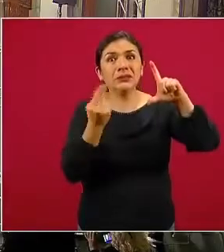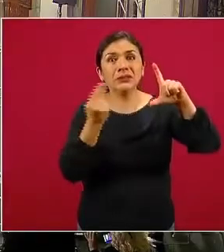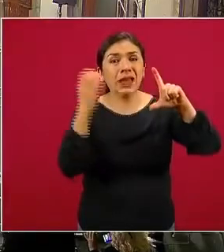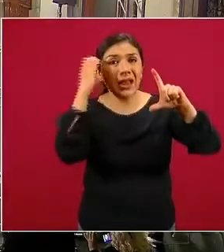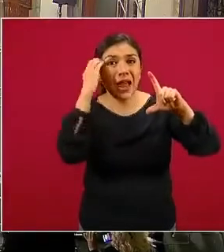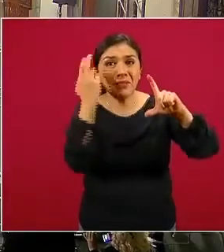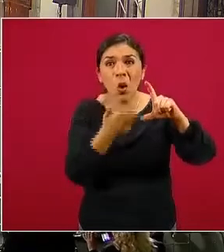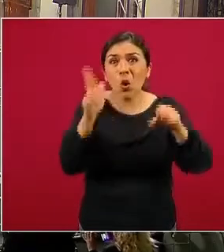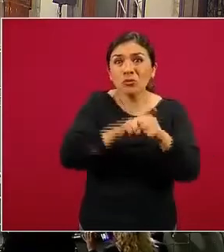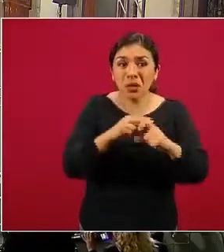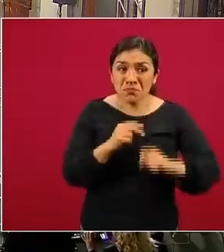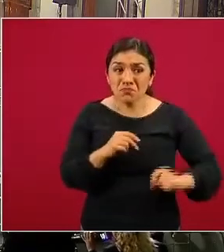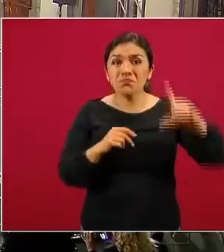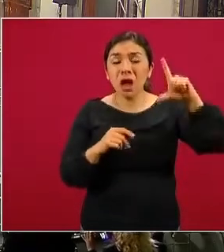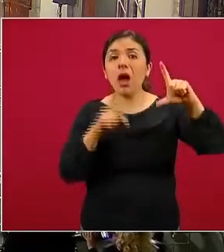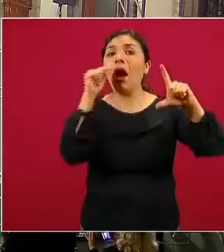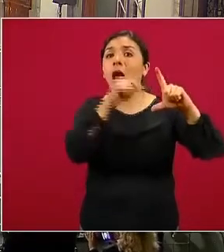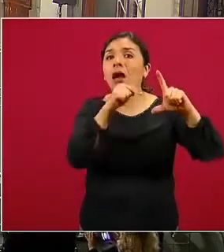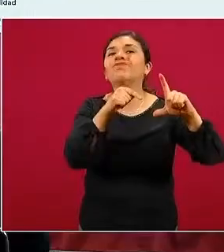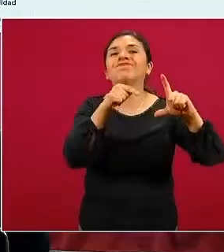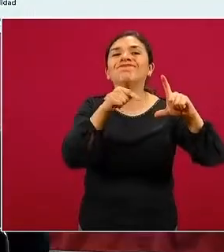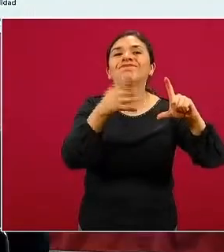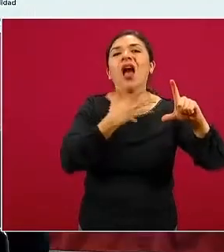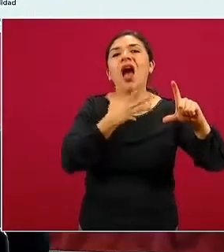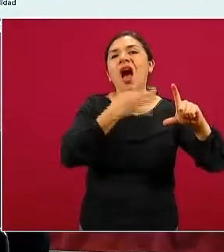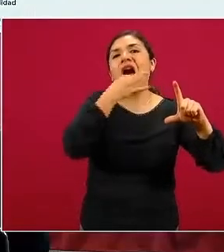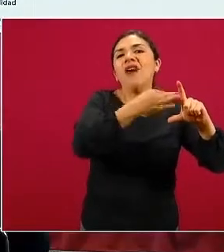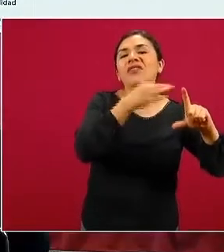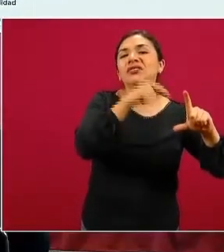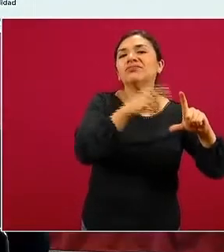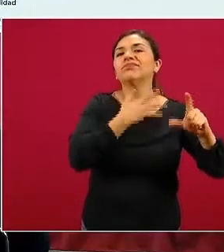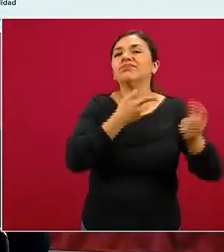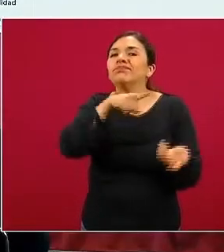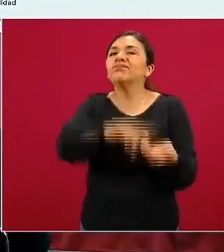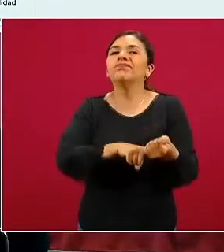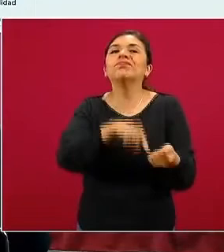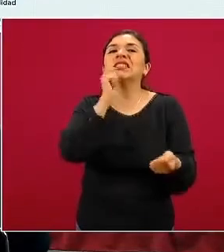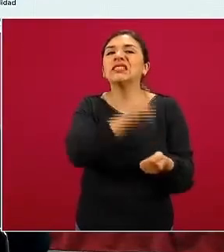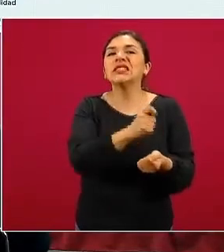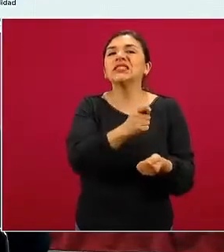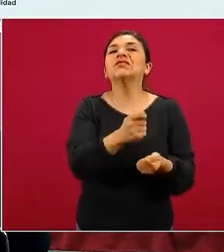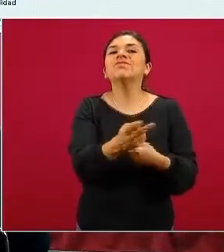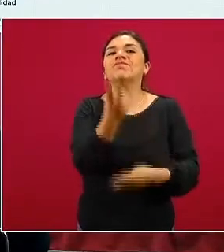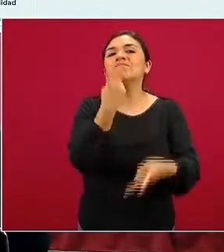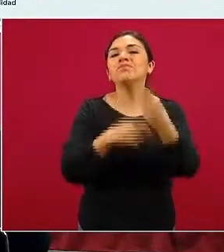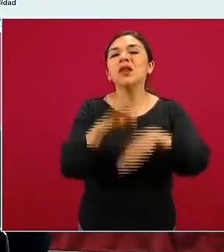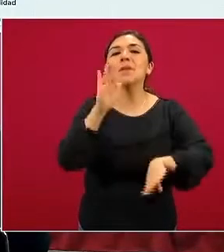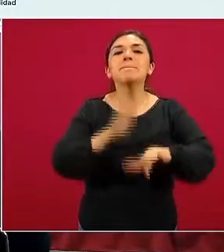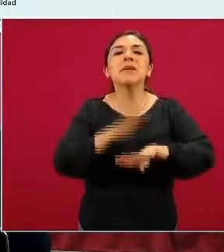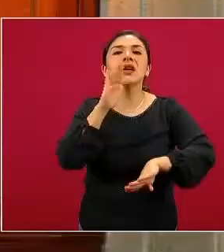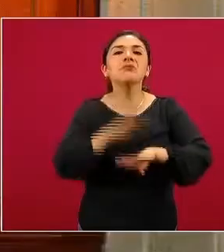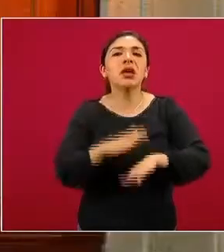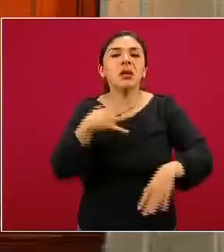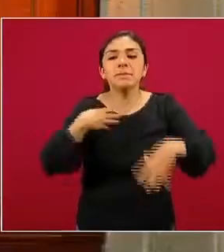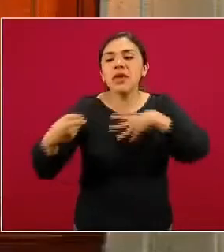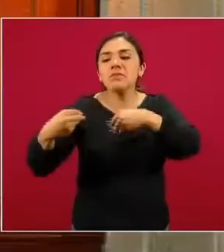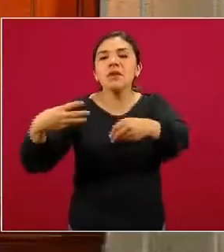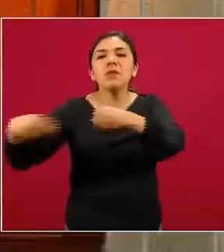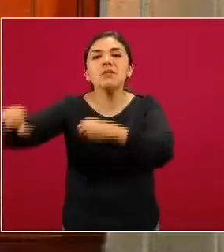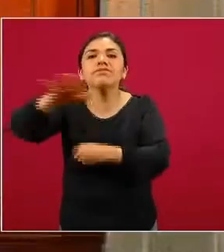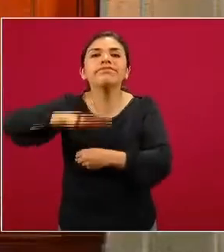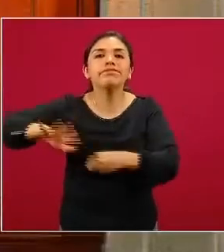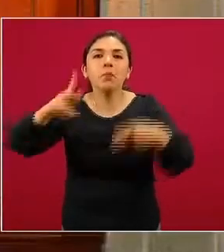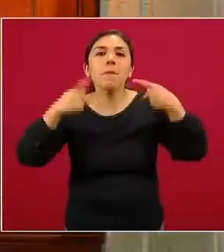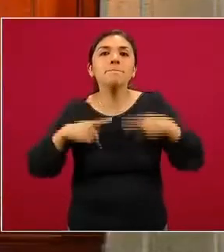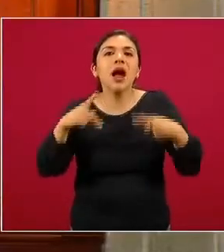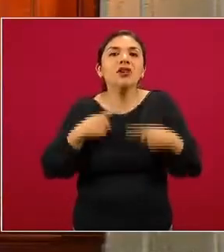camas hospitalarias, pues entonces quiere decir que eso también refleja o representa una actividad de transmisión